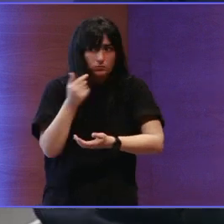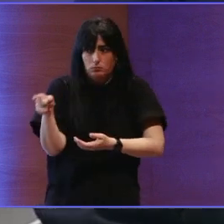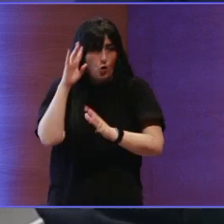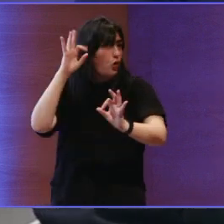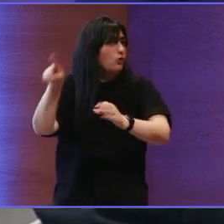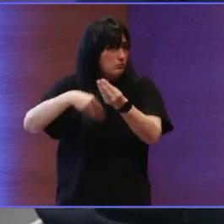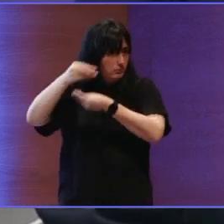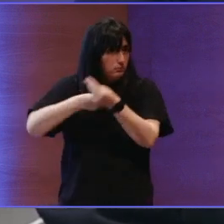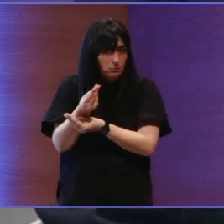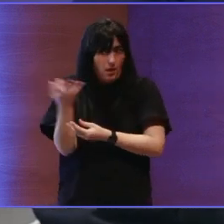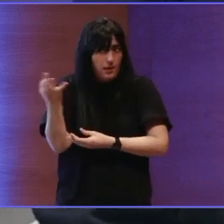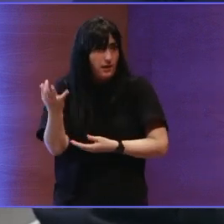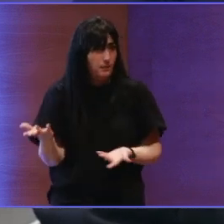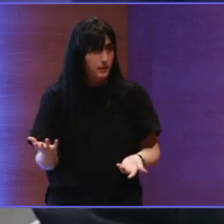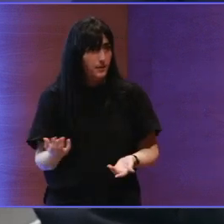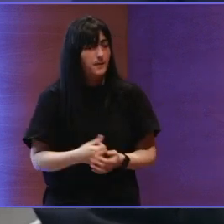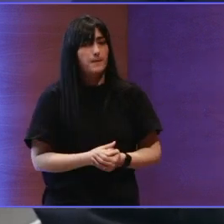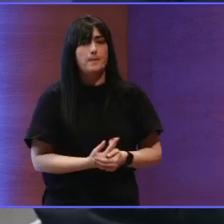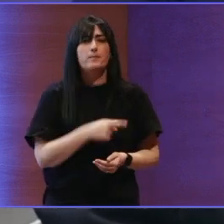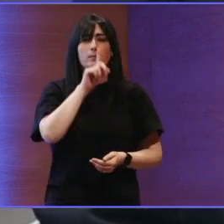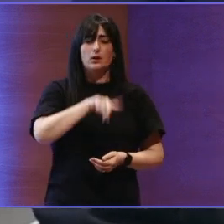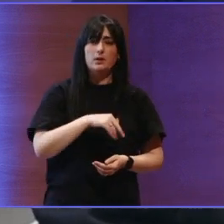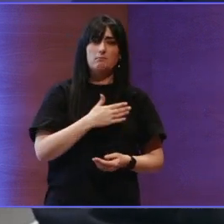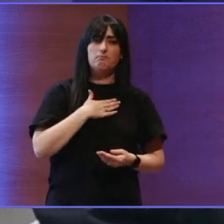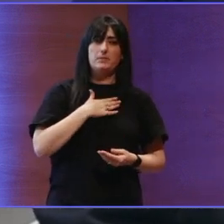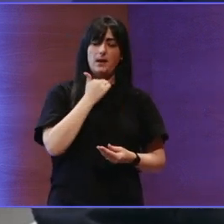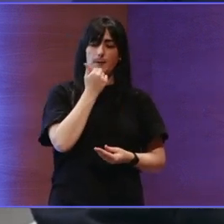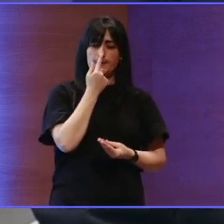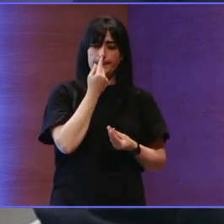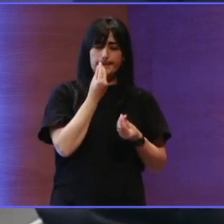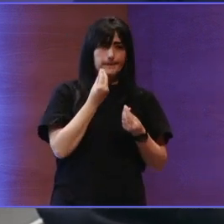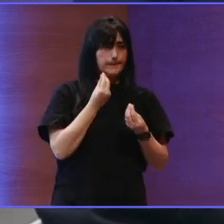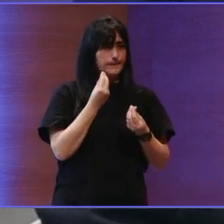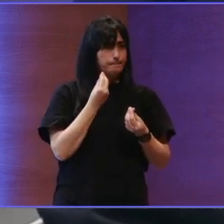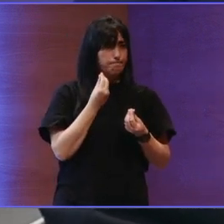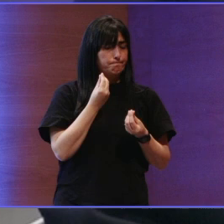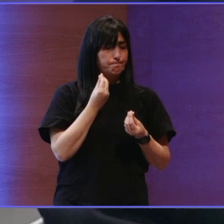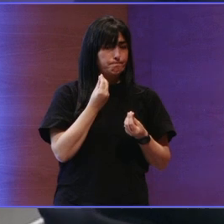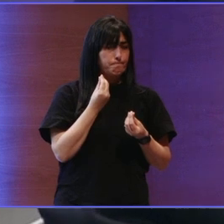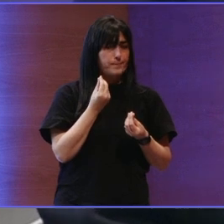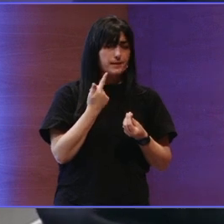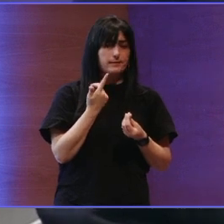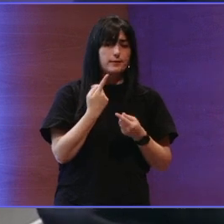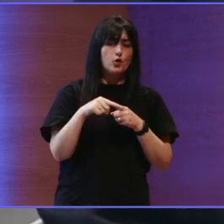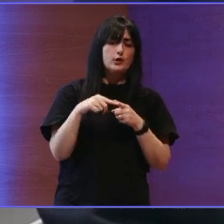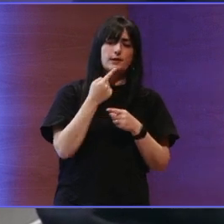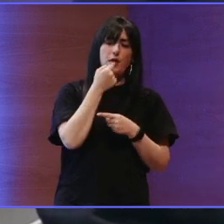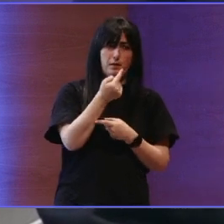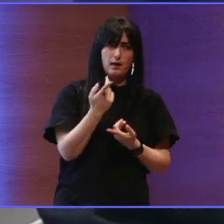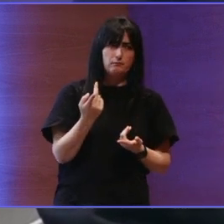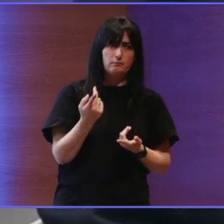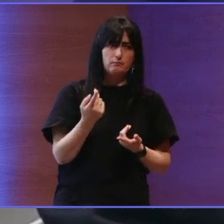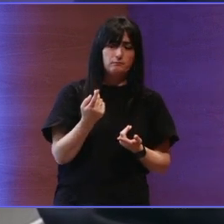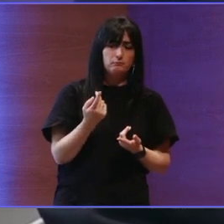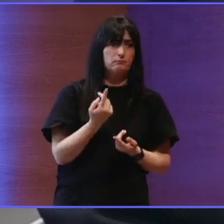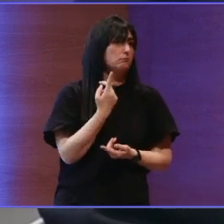hacerlo pero creo que también lo que me ha de las palabras que decía que decía an sofí también